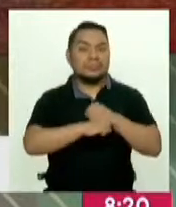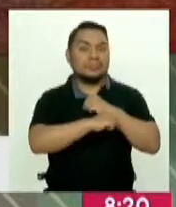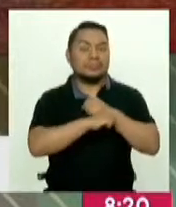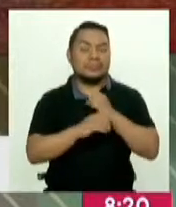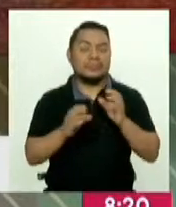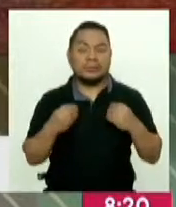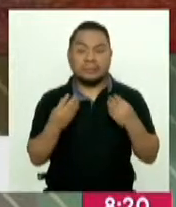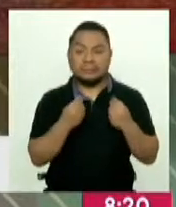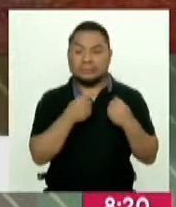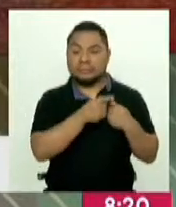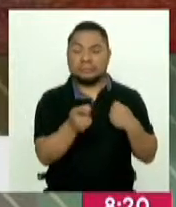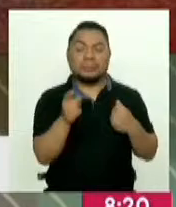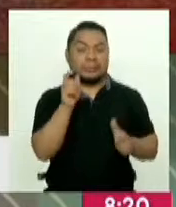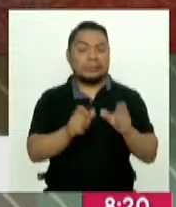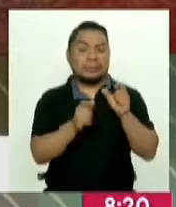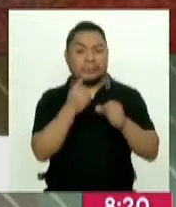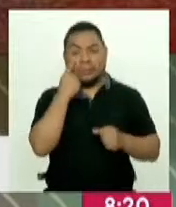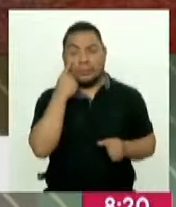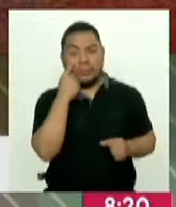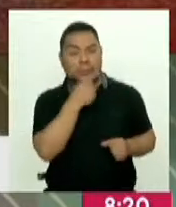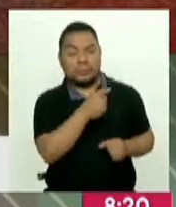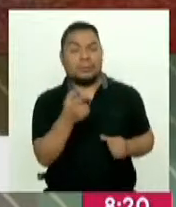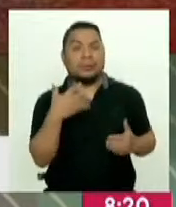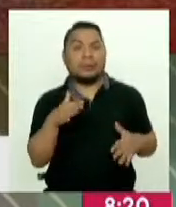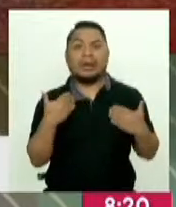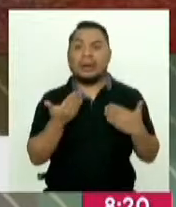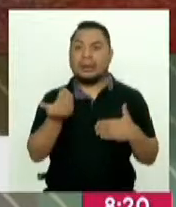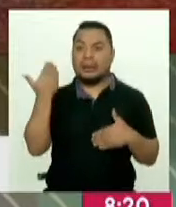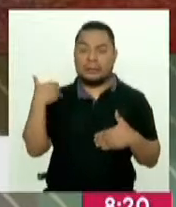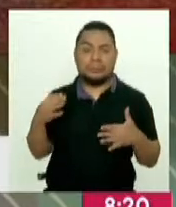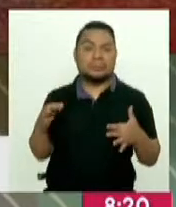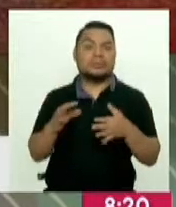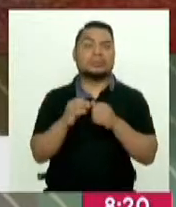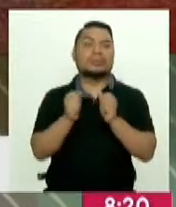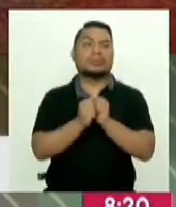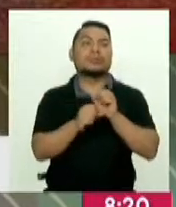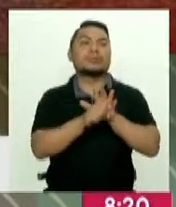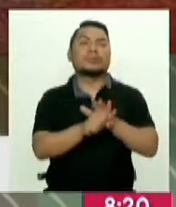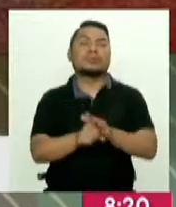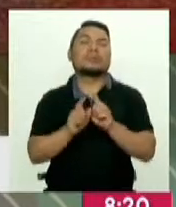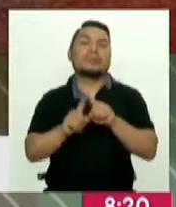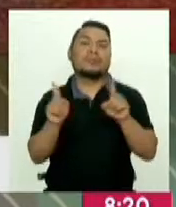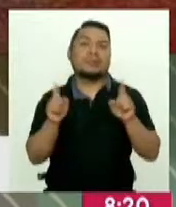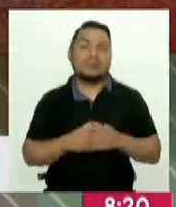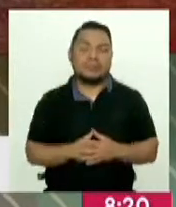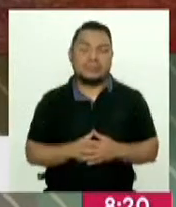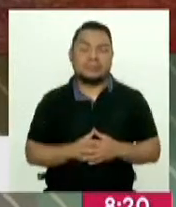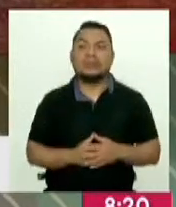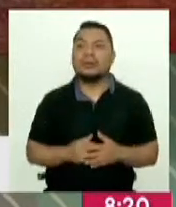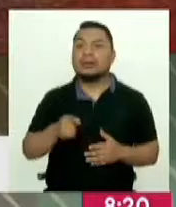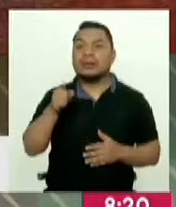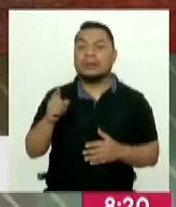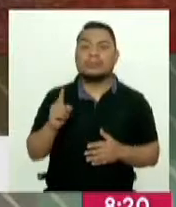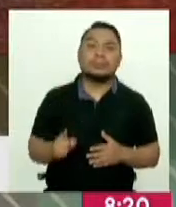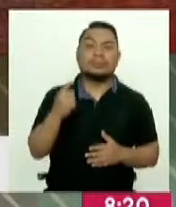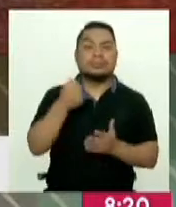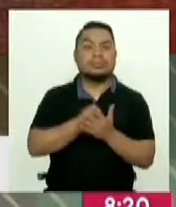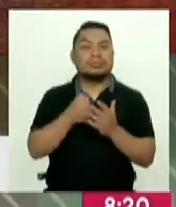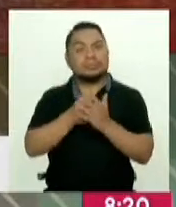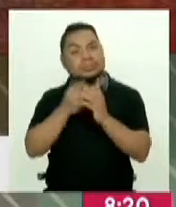porque muchos de ellos son personas conocidas que antes han estado asociadas con símbolos diferentes, ¿no? Uh-huh. Ese es el principal